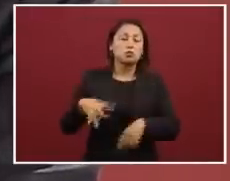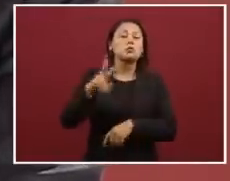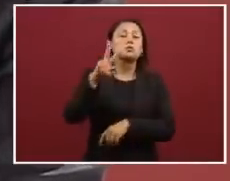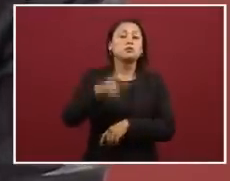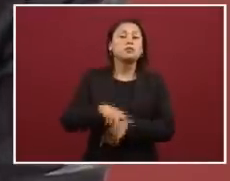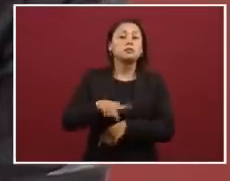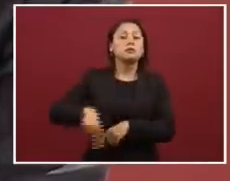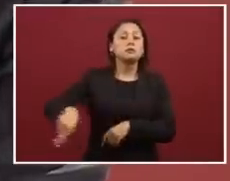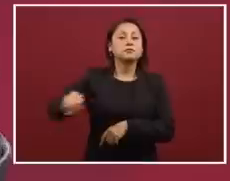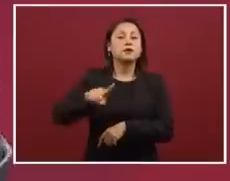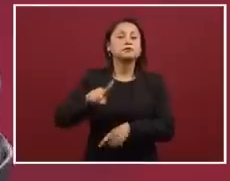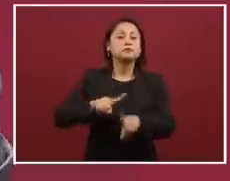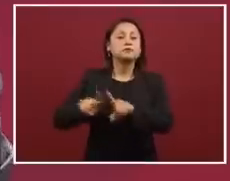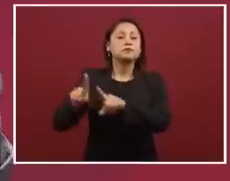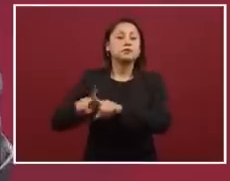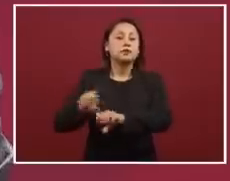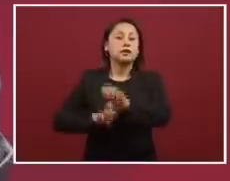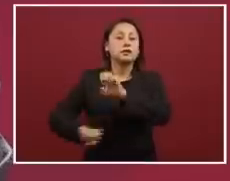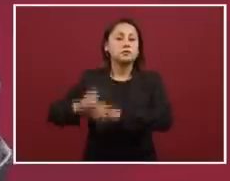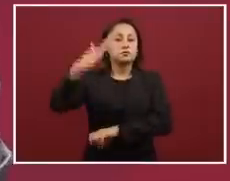empresariales mexicanos.